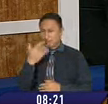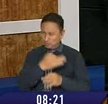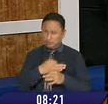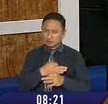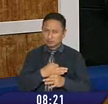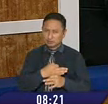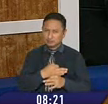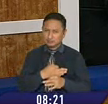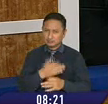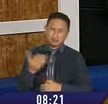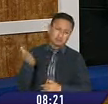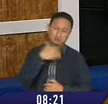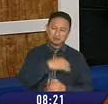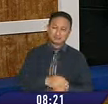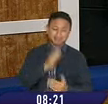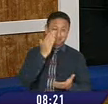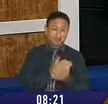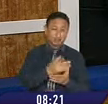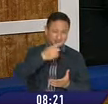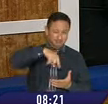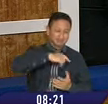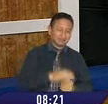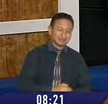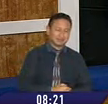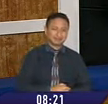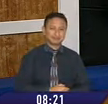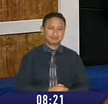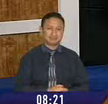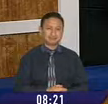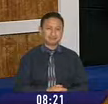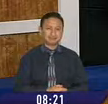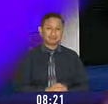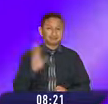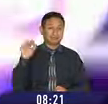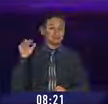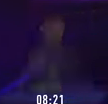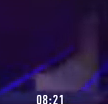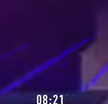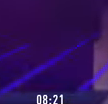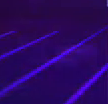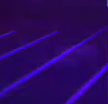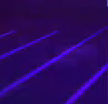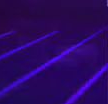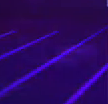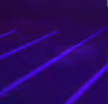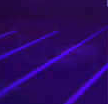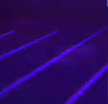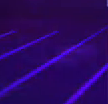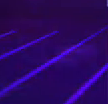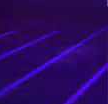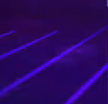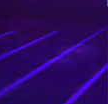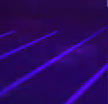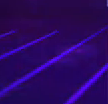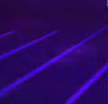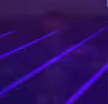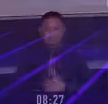cafecito. Vamos, y le invito a una pausa también. Ah, bueno, vamos a pausa. Vamos a una pausa. Te voy a contar lo que se viene.